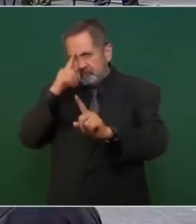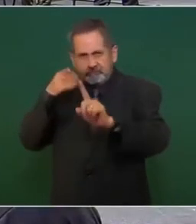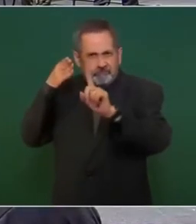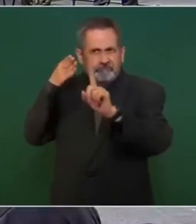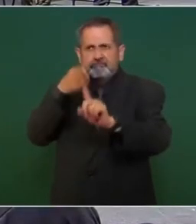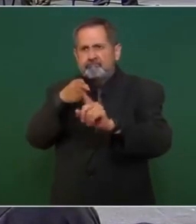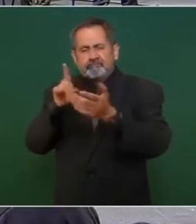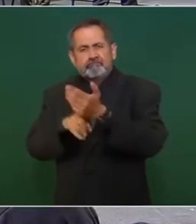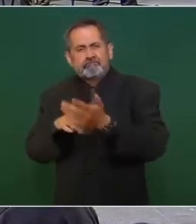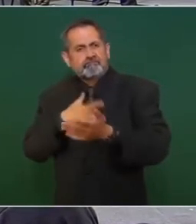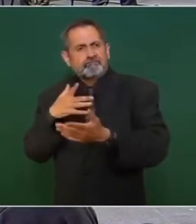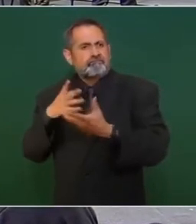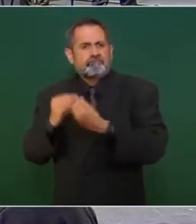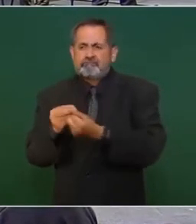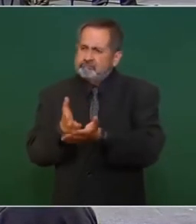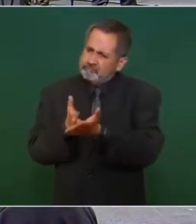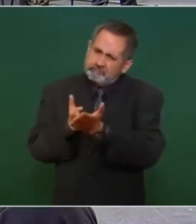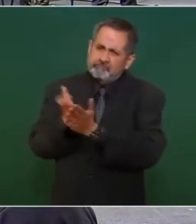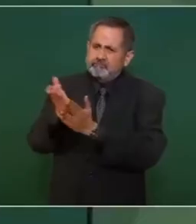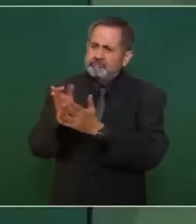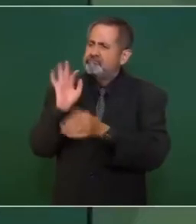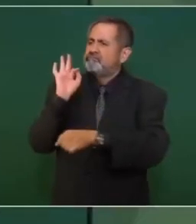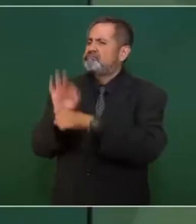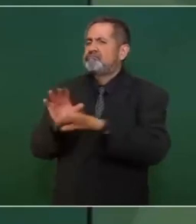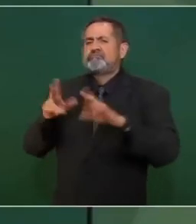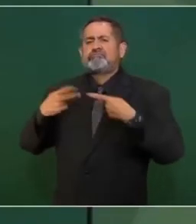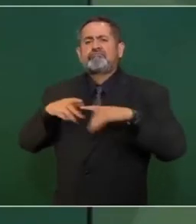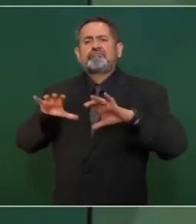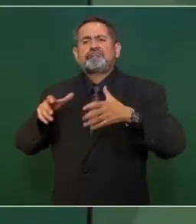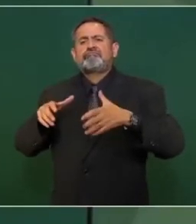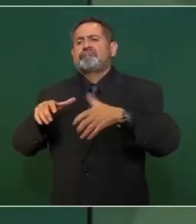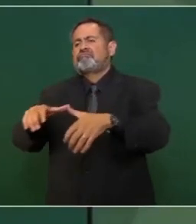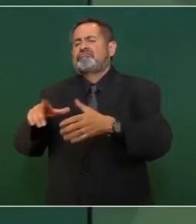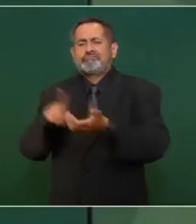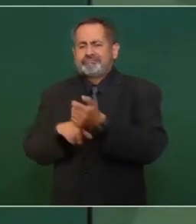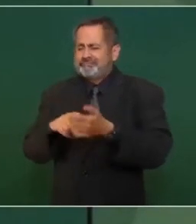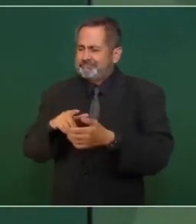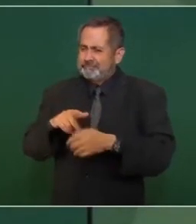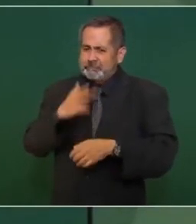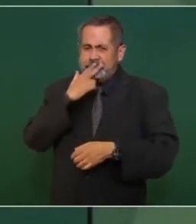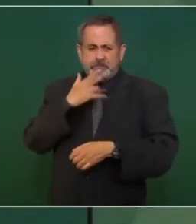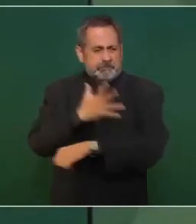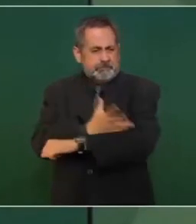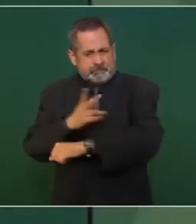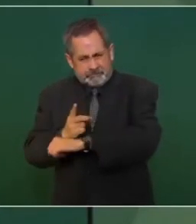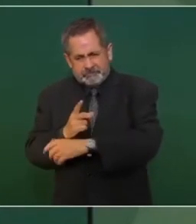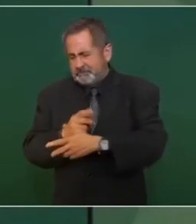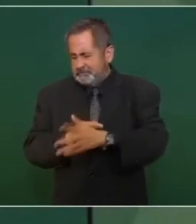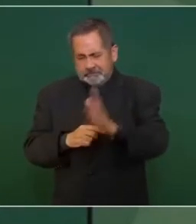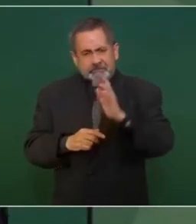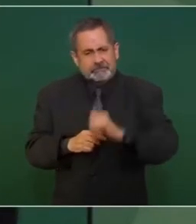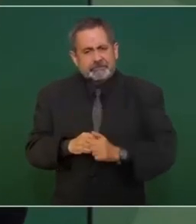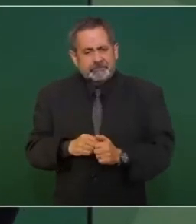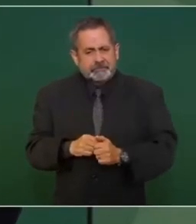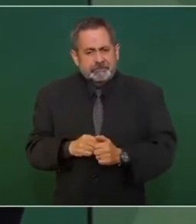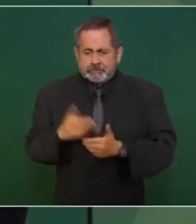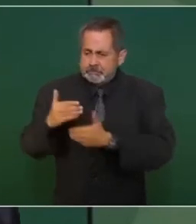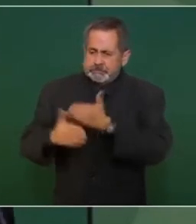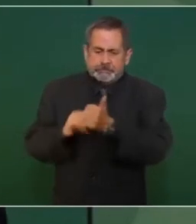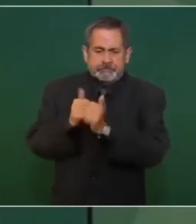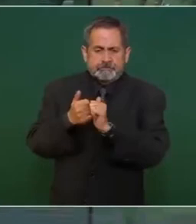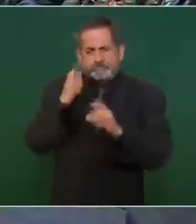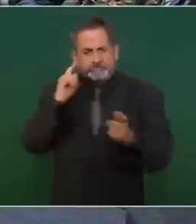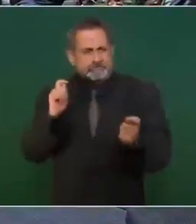principios, leales al pueblo, leales a la patria, honestos en un proceso